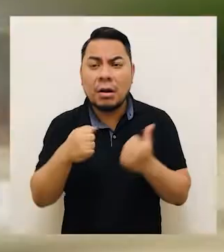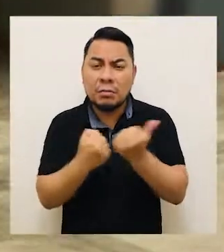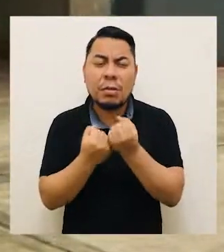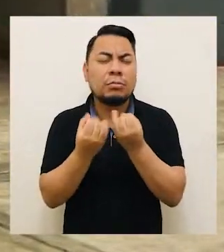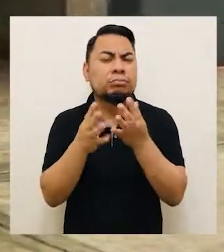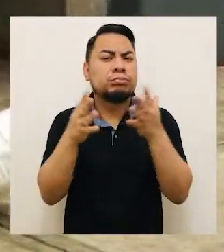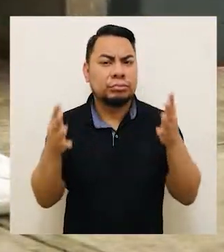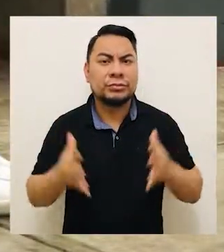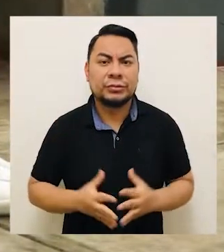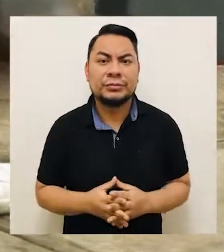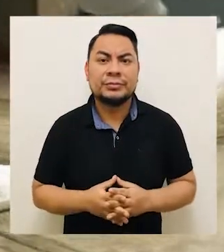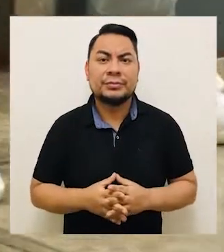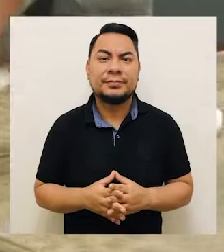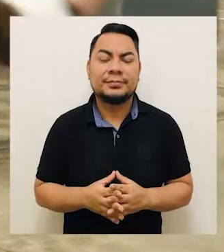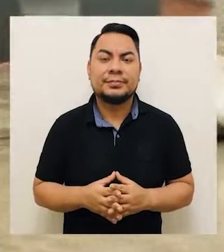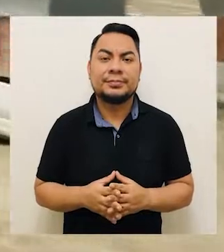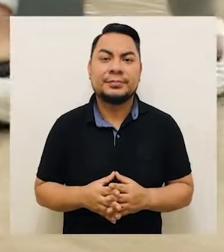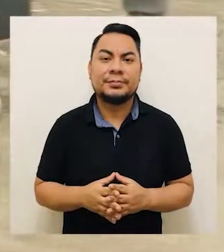demasiado.